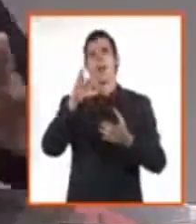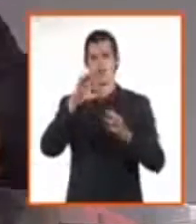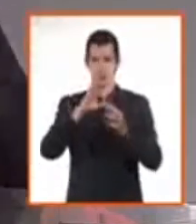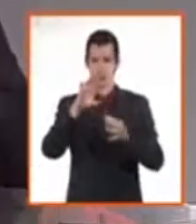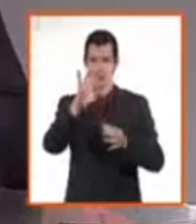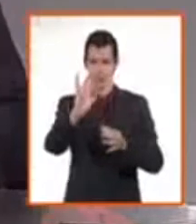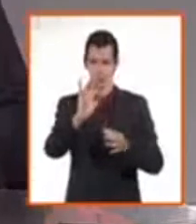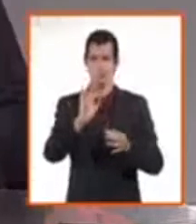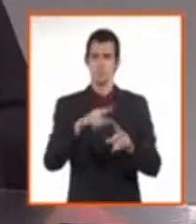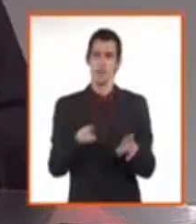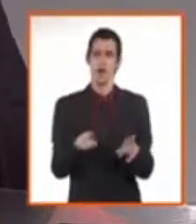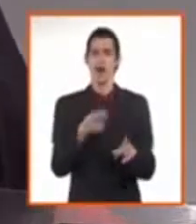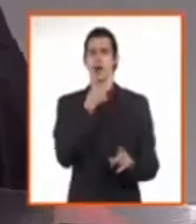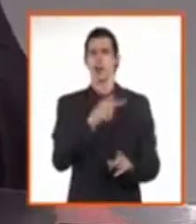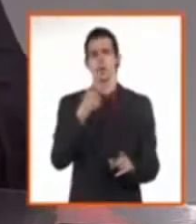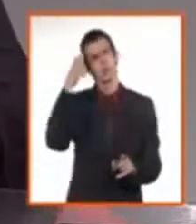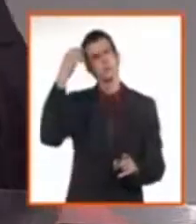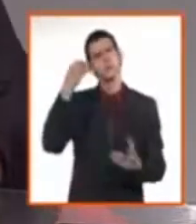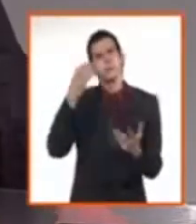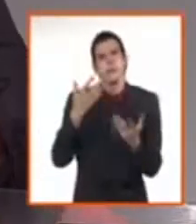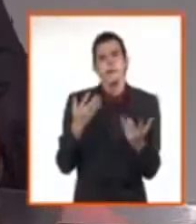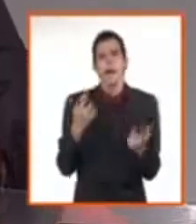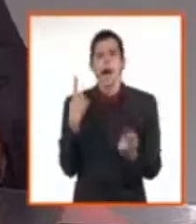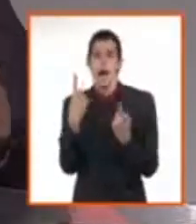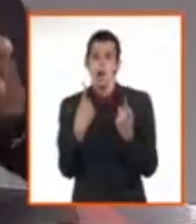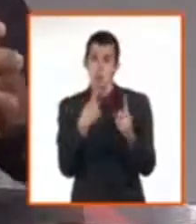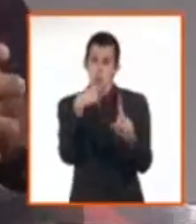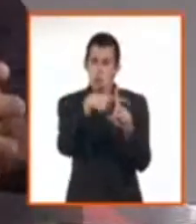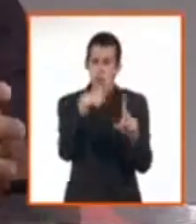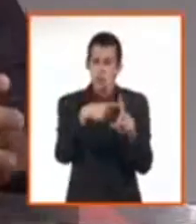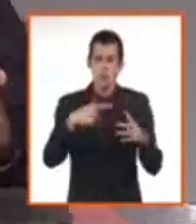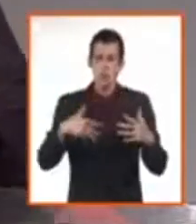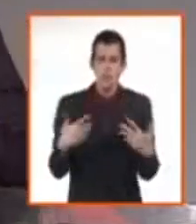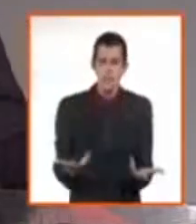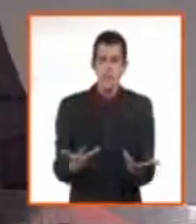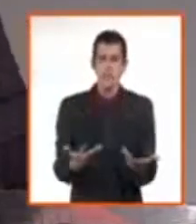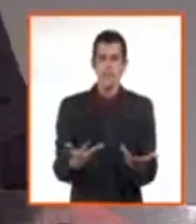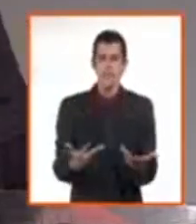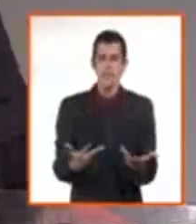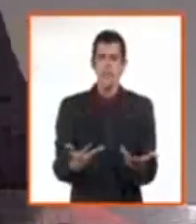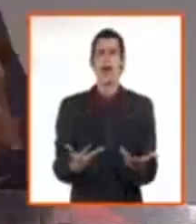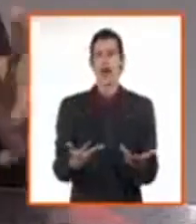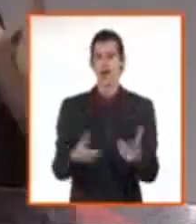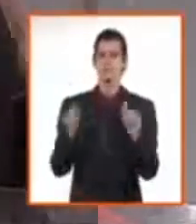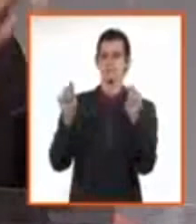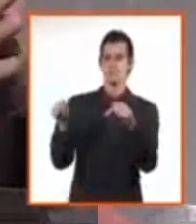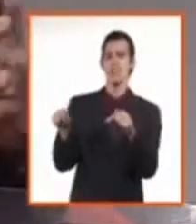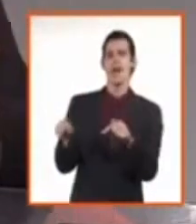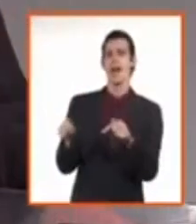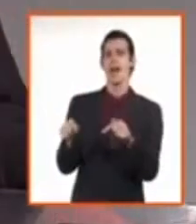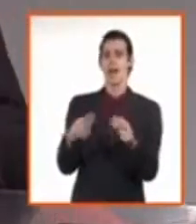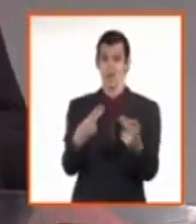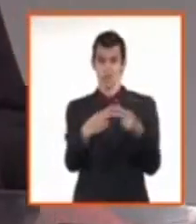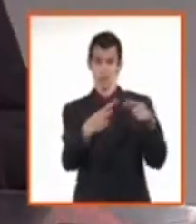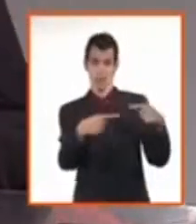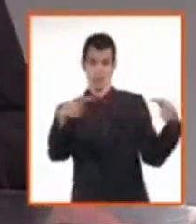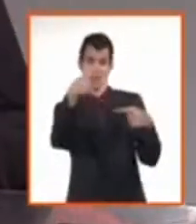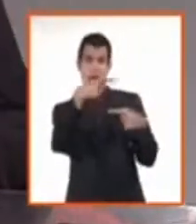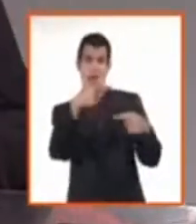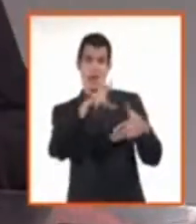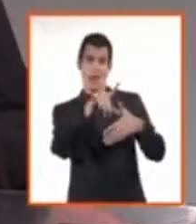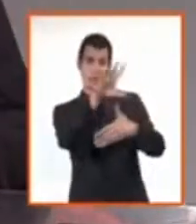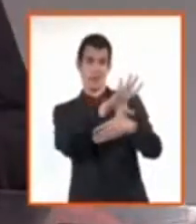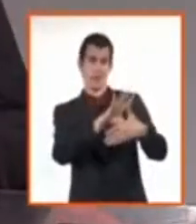estos días lo único exitoso en la cumbre de los pueblos en los ángeles fue la cumbre de los pueblos que no se puede decir del